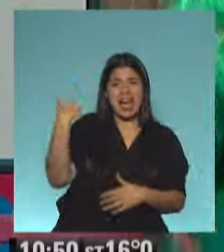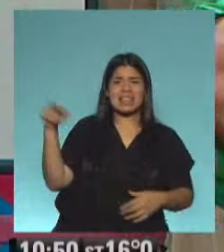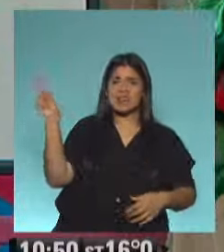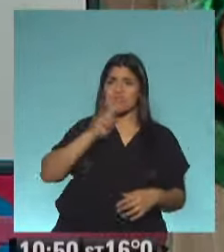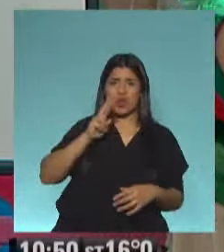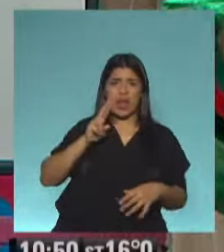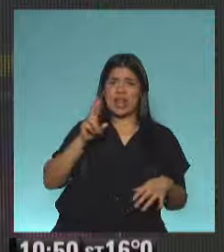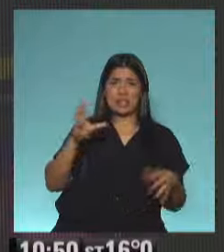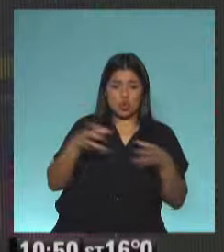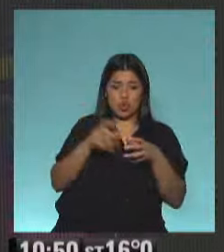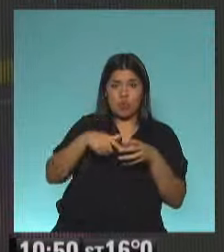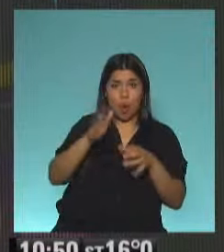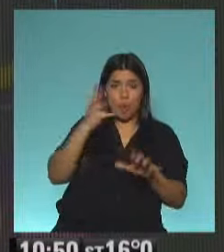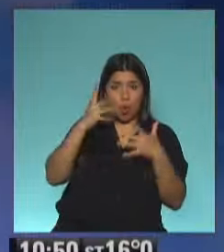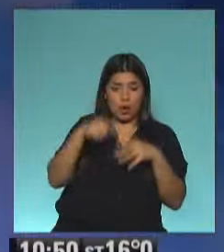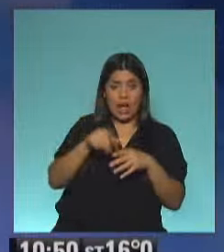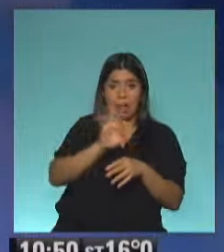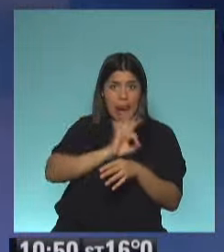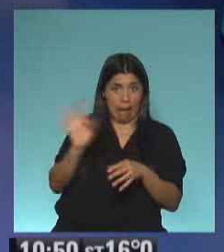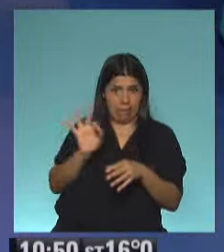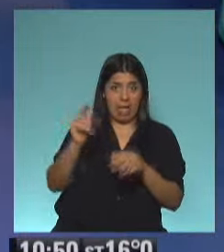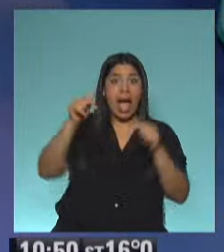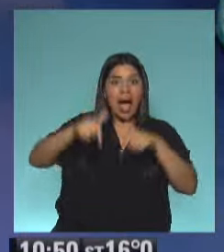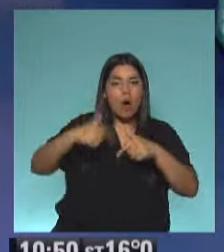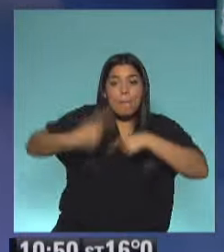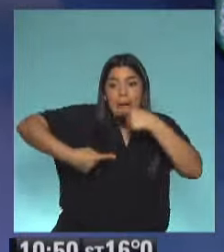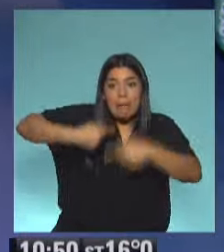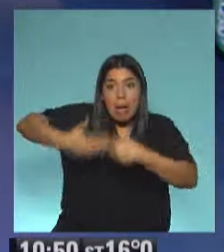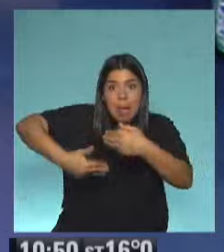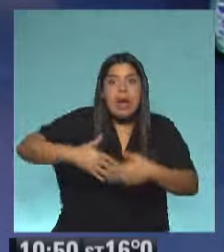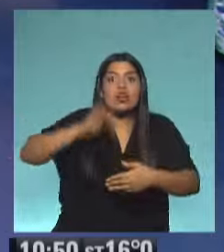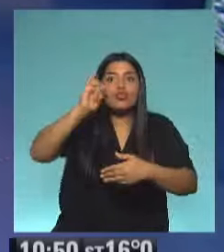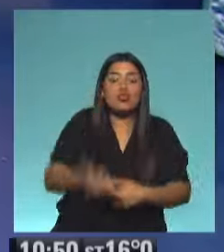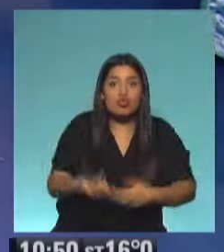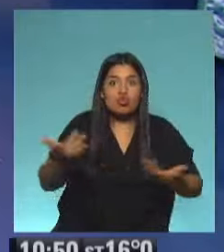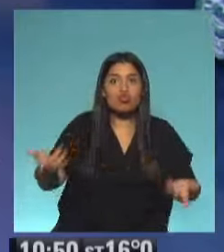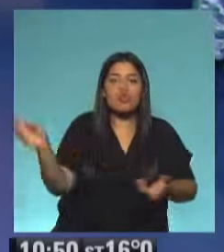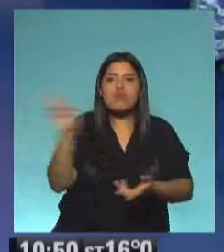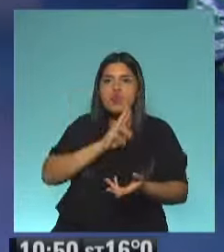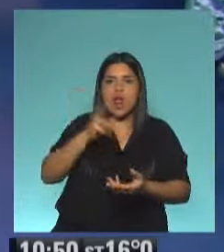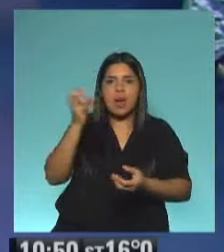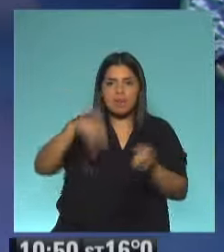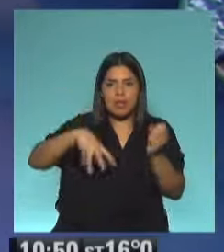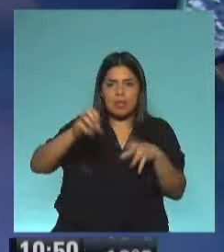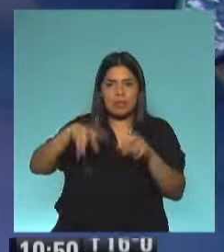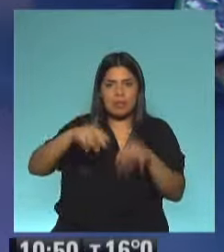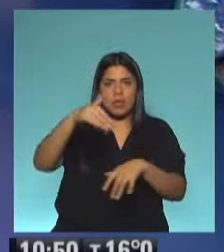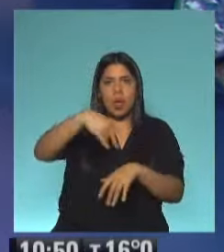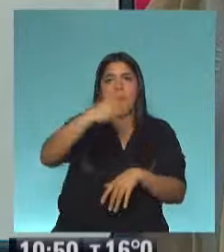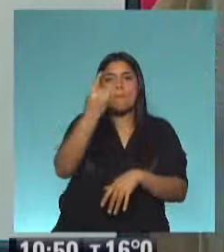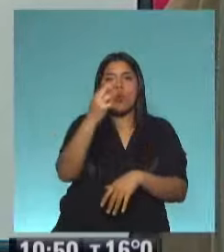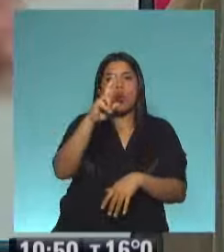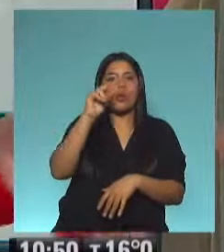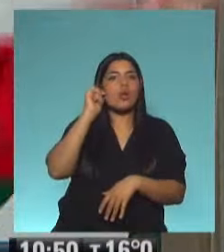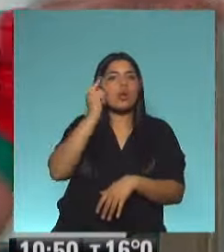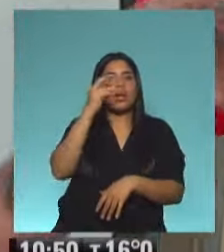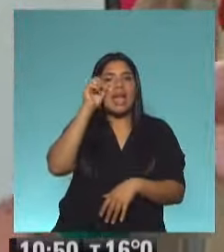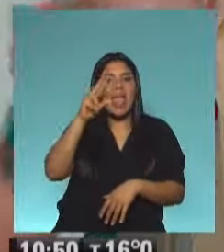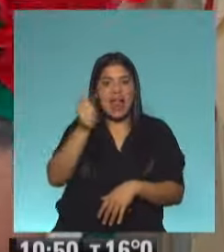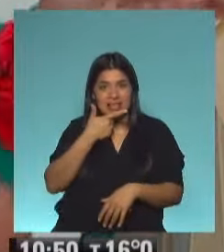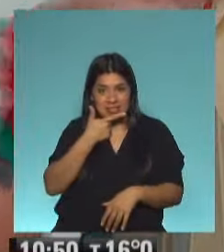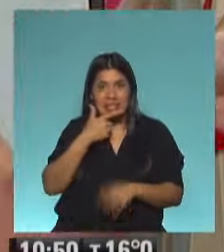los niños y las niñas. Y hay muchas murgueras. Y hay muchas murgueras. Y Mauro voy a poner nos contó, murgueras. Dale, poné murgueras. Y Mauro nos contó